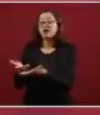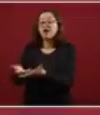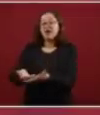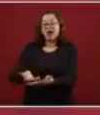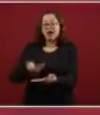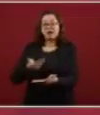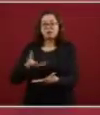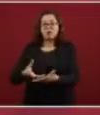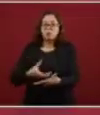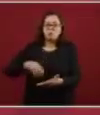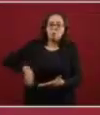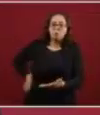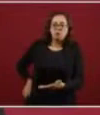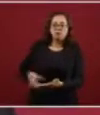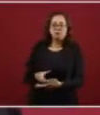con la mayor parte,